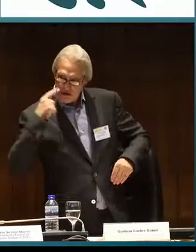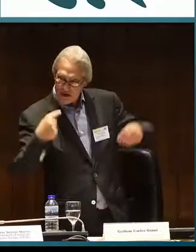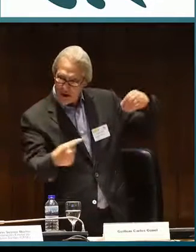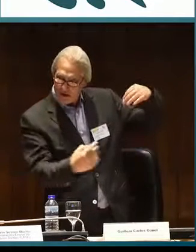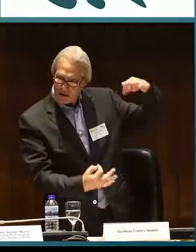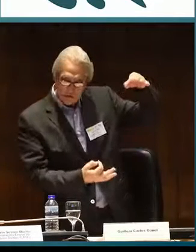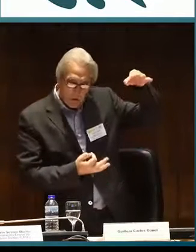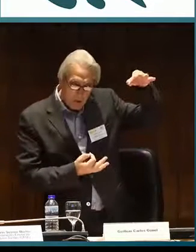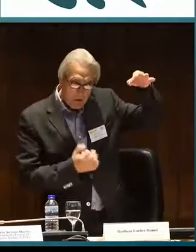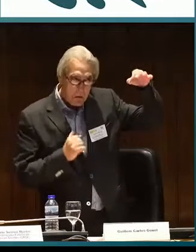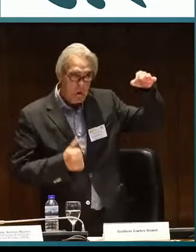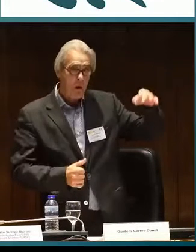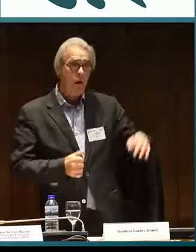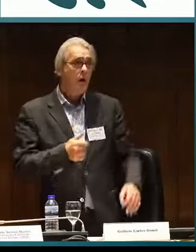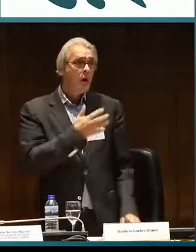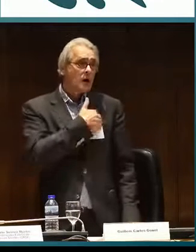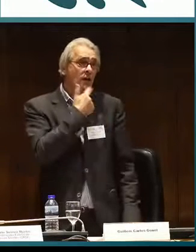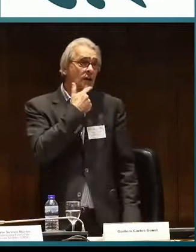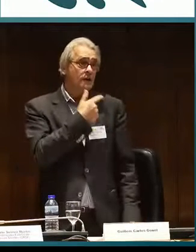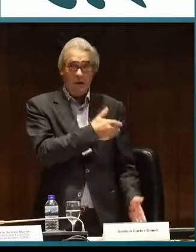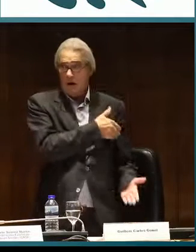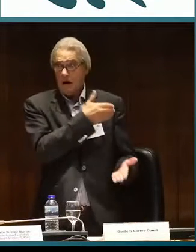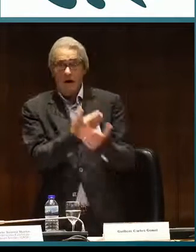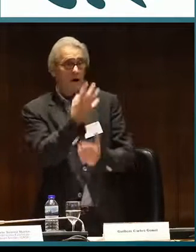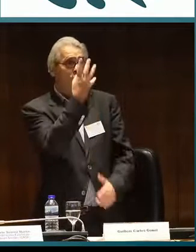contestaron y yo he guardado esa carta.